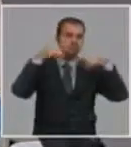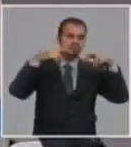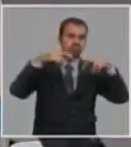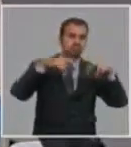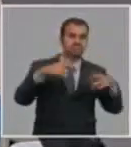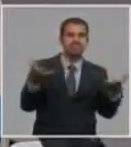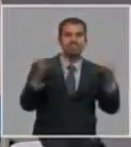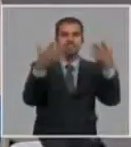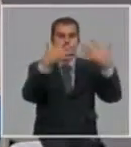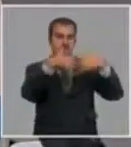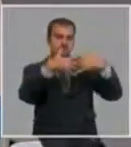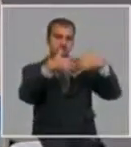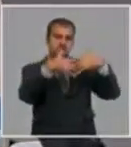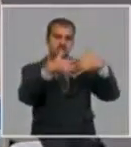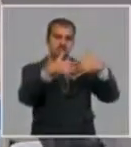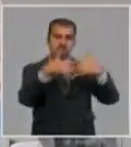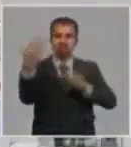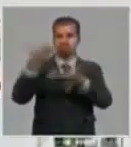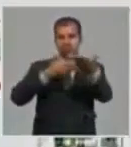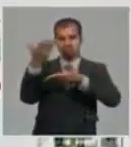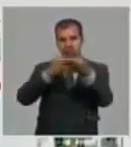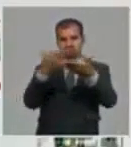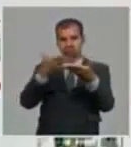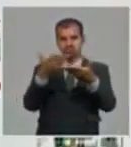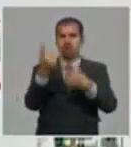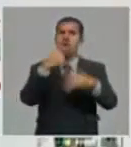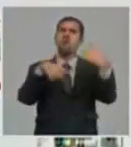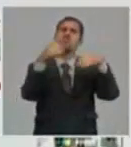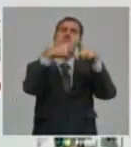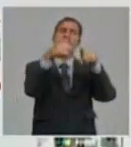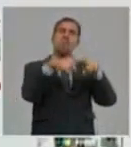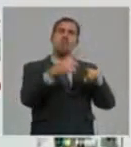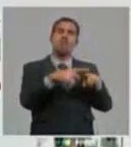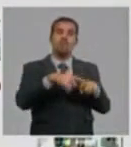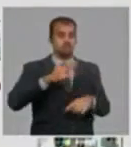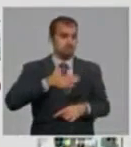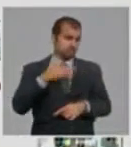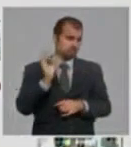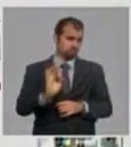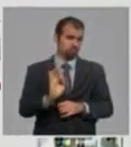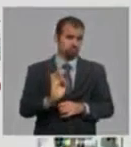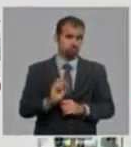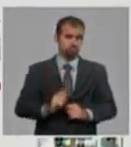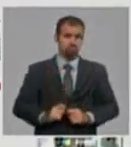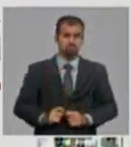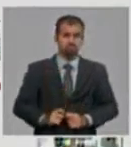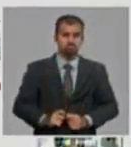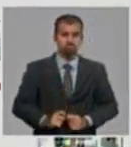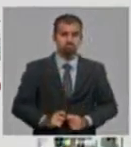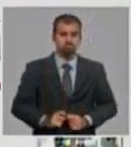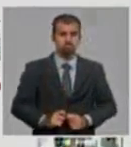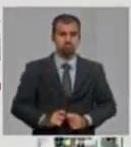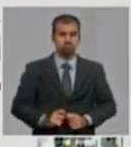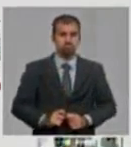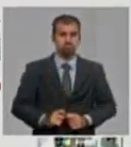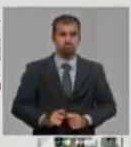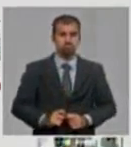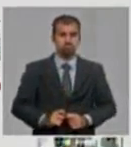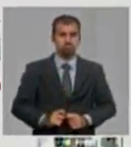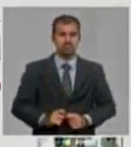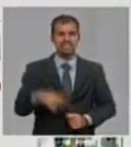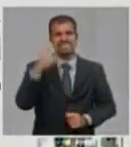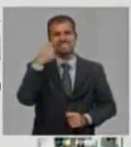desarrollo, producción y comercialización de un conjunto de productos propios que fueron generados dentro de la propia marcha